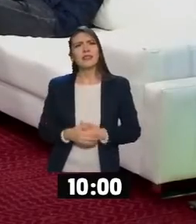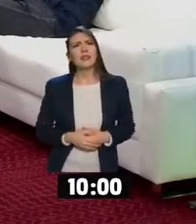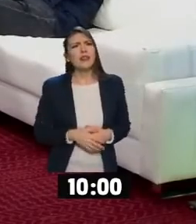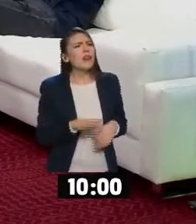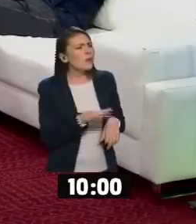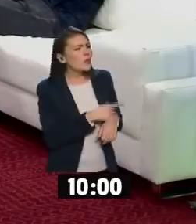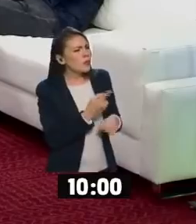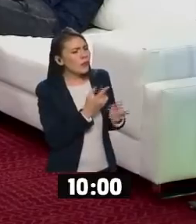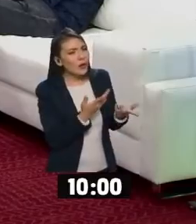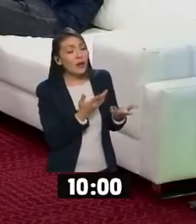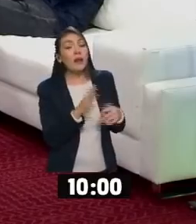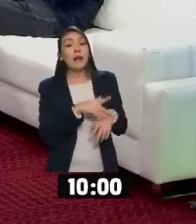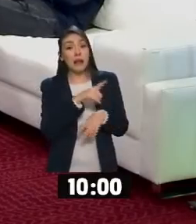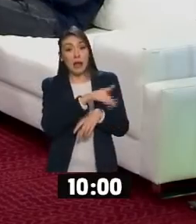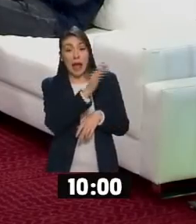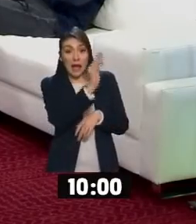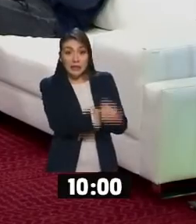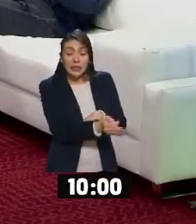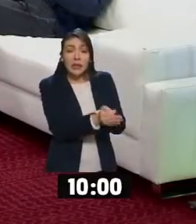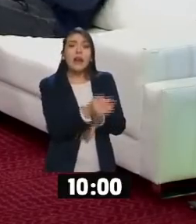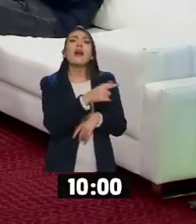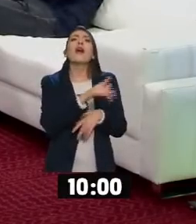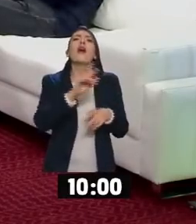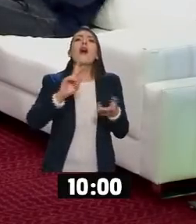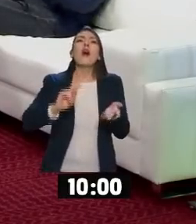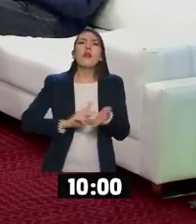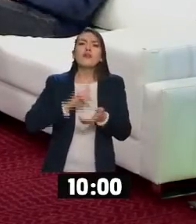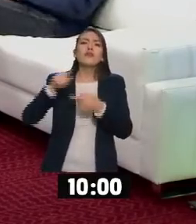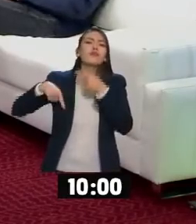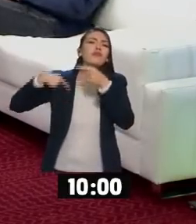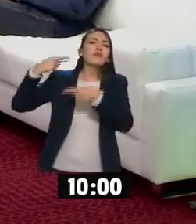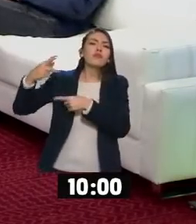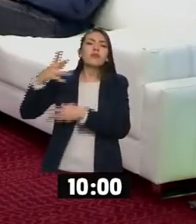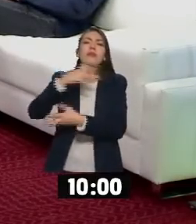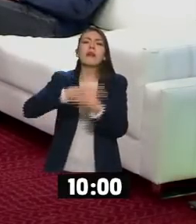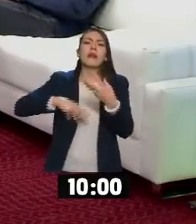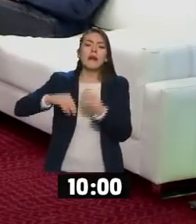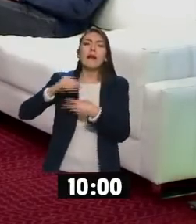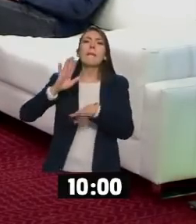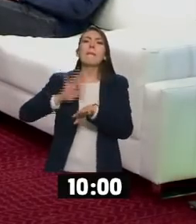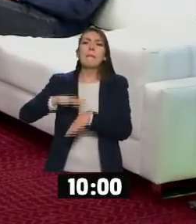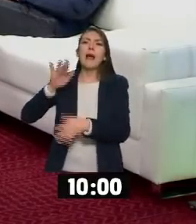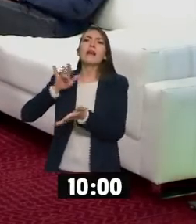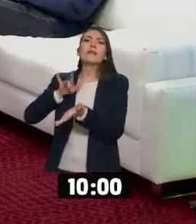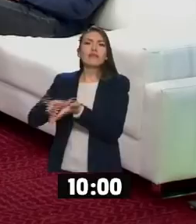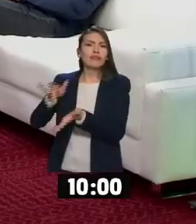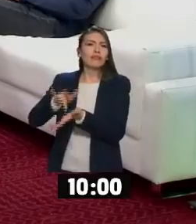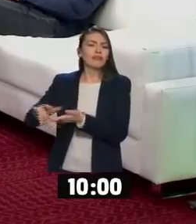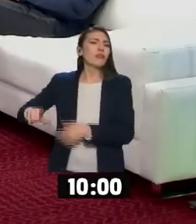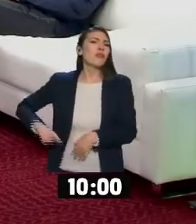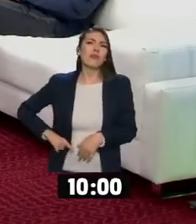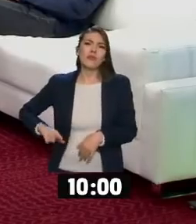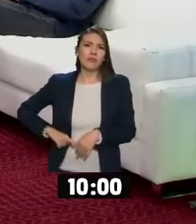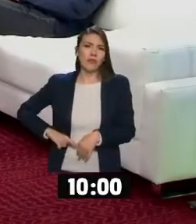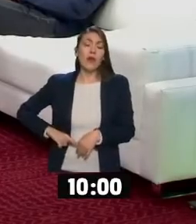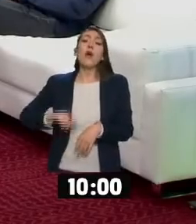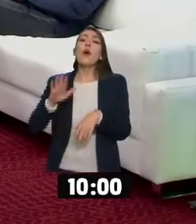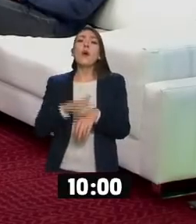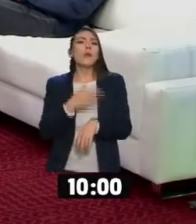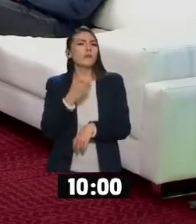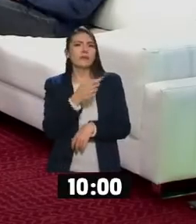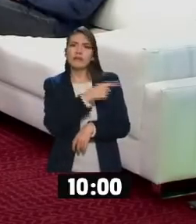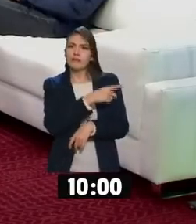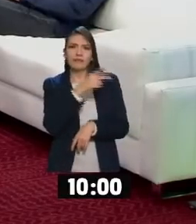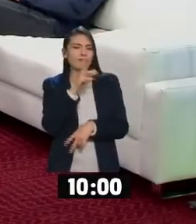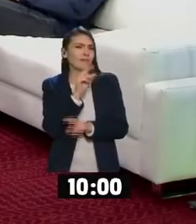no, así estamos muy bien, no necesitamos déjenos más como que lo estamos. básico. Granjita. Entonces, muy inteligente el papá, porque realmente puede comprometer al nivel